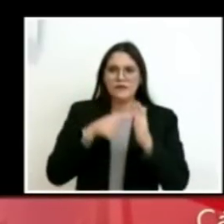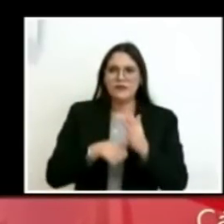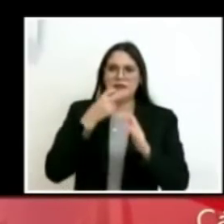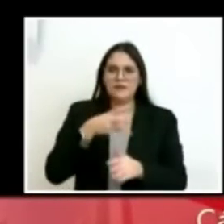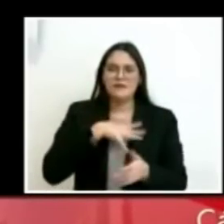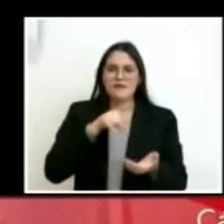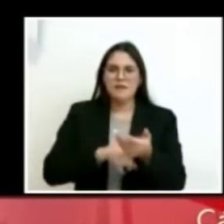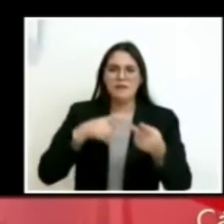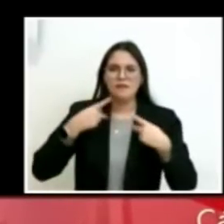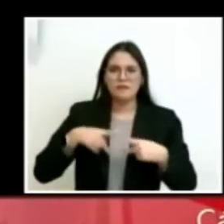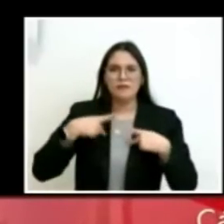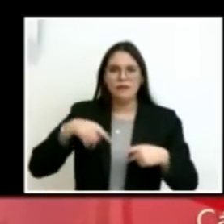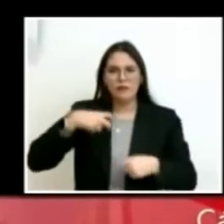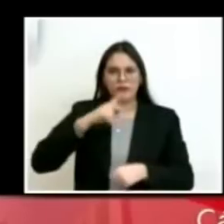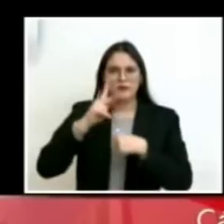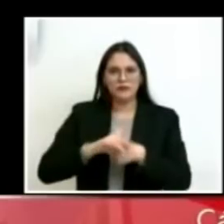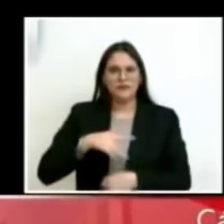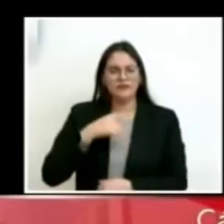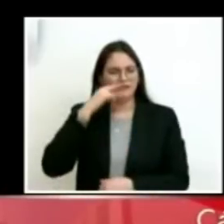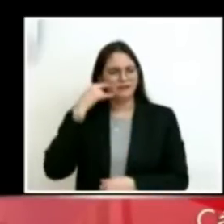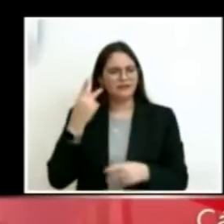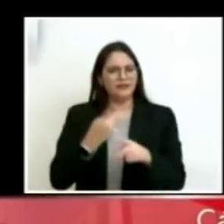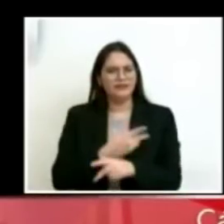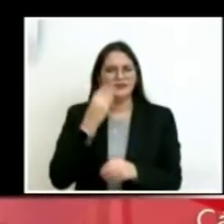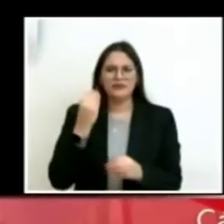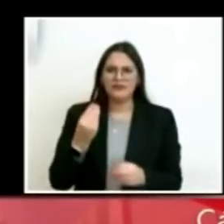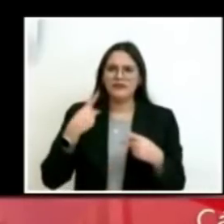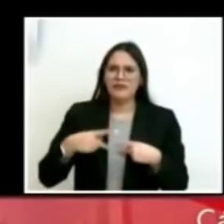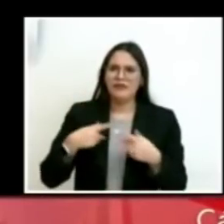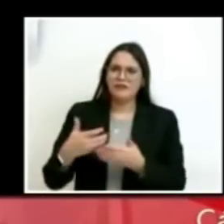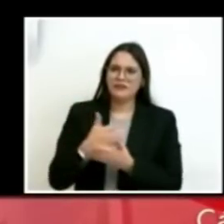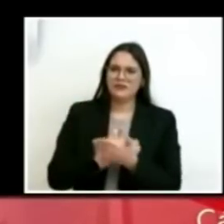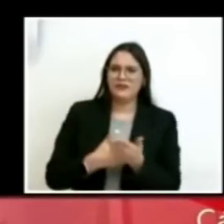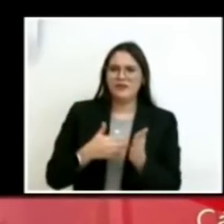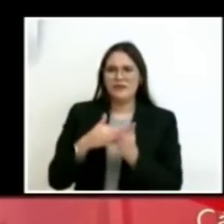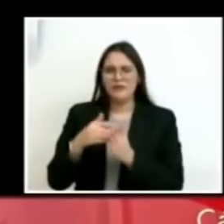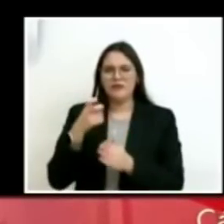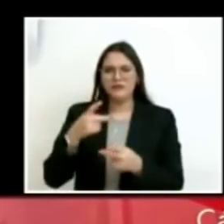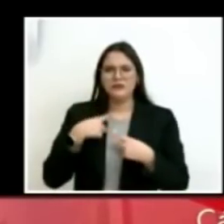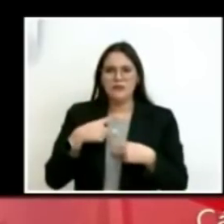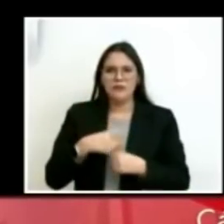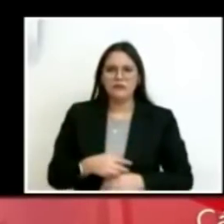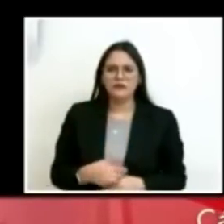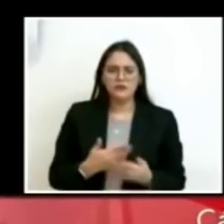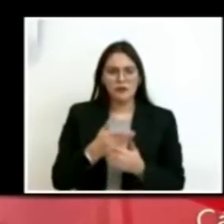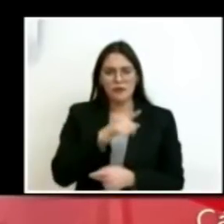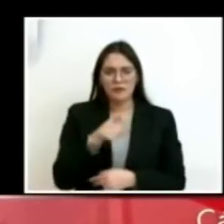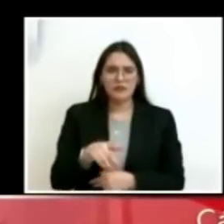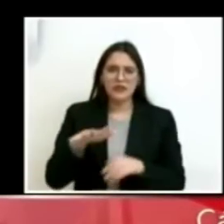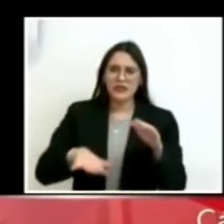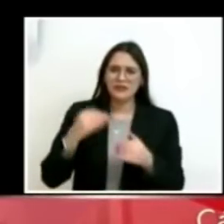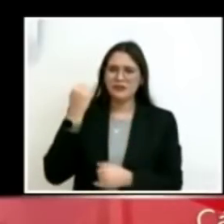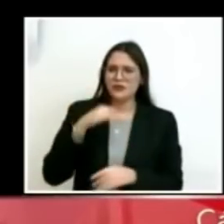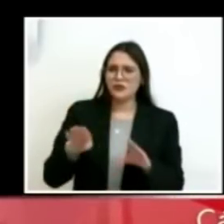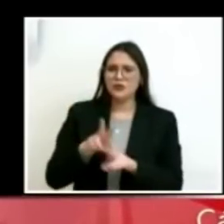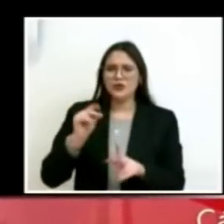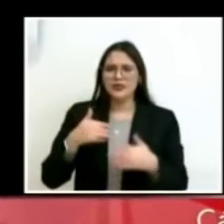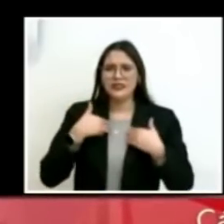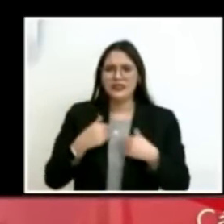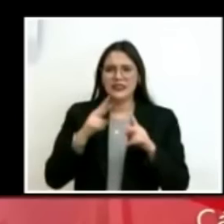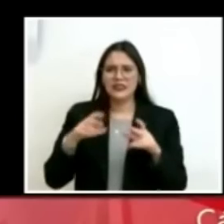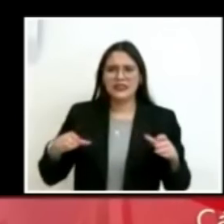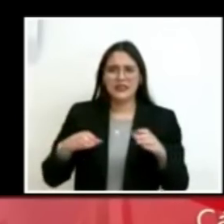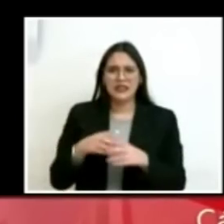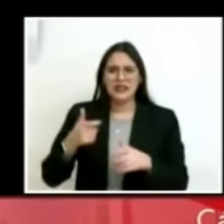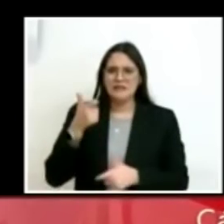que le indignan los salarios millonarios de magistrados ante el grueso de la población, que no podemos entender todavía por qué con recursos